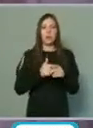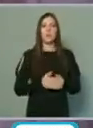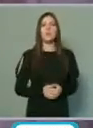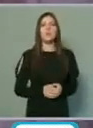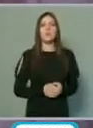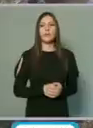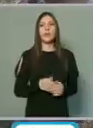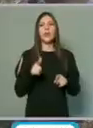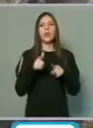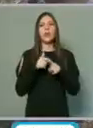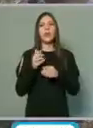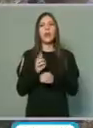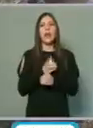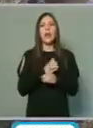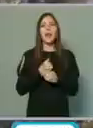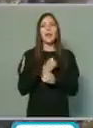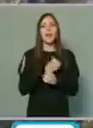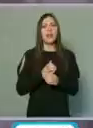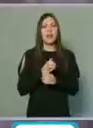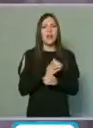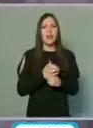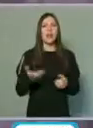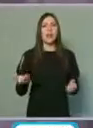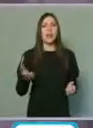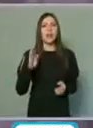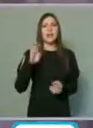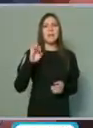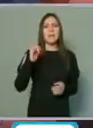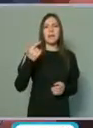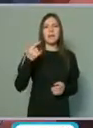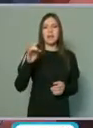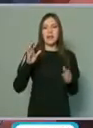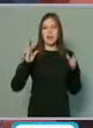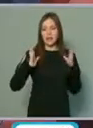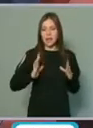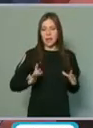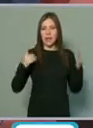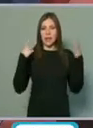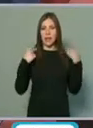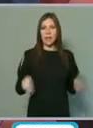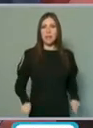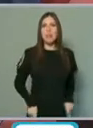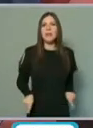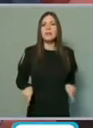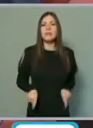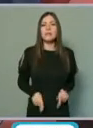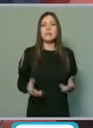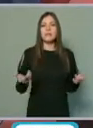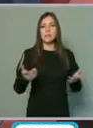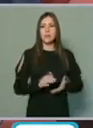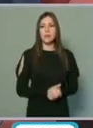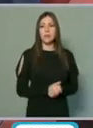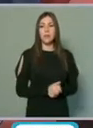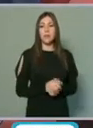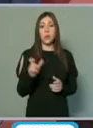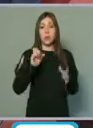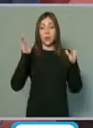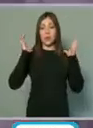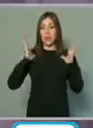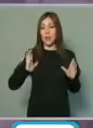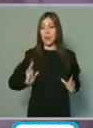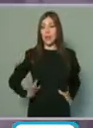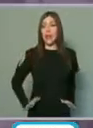el color café? El color café, beige, en traje, en camisa, pantalones, vestidos. En traje sobre todo, traje